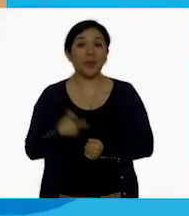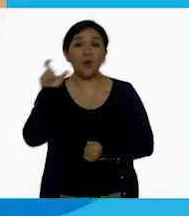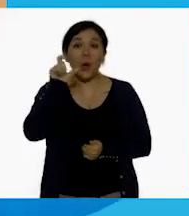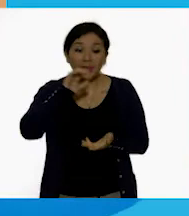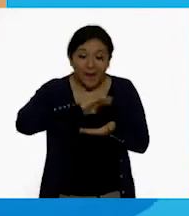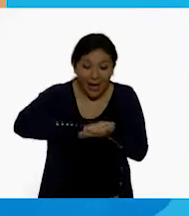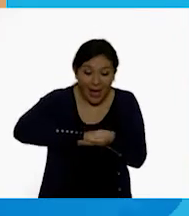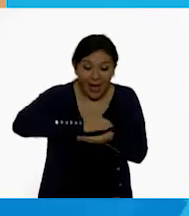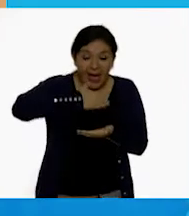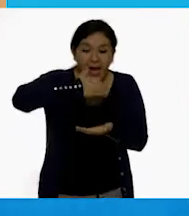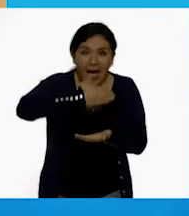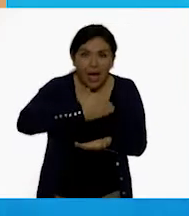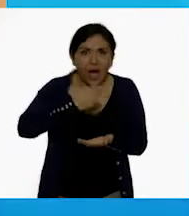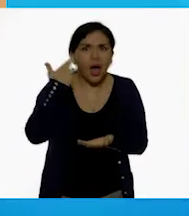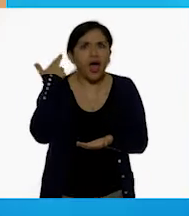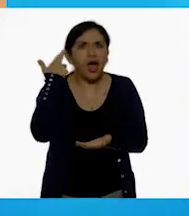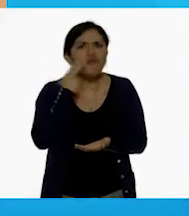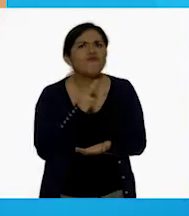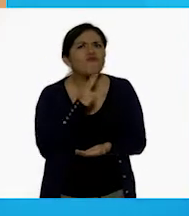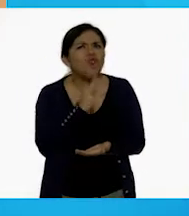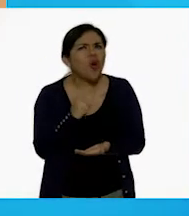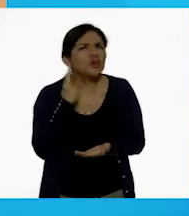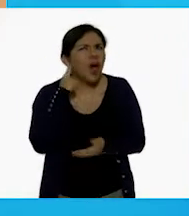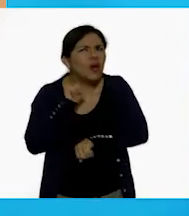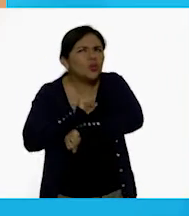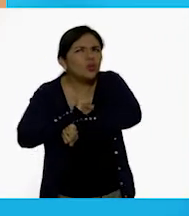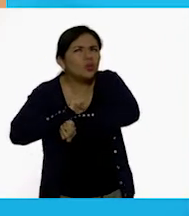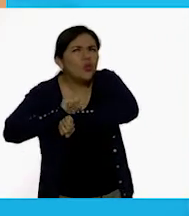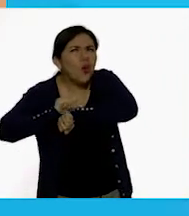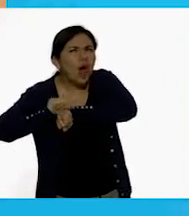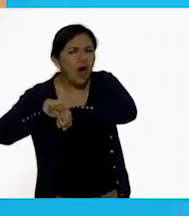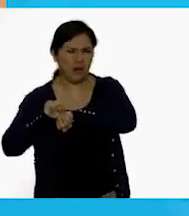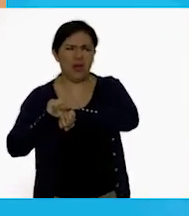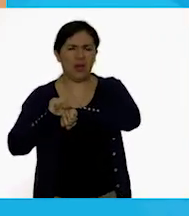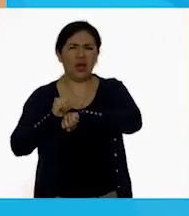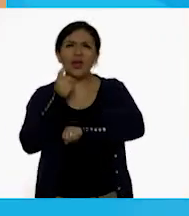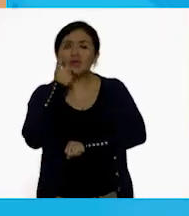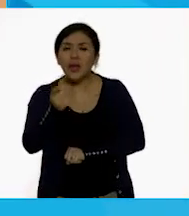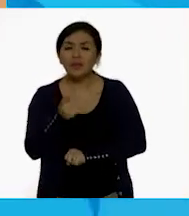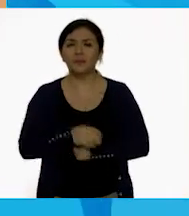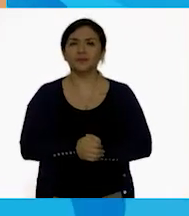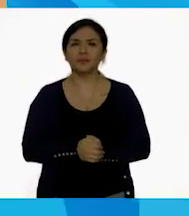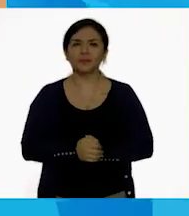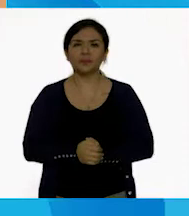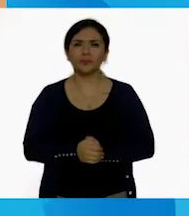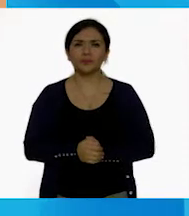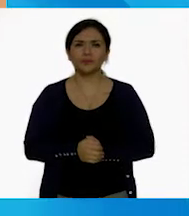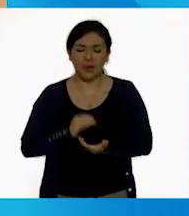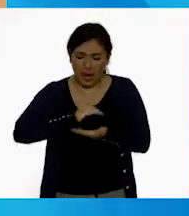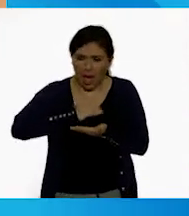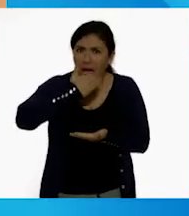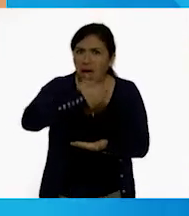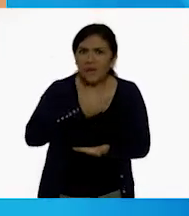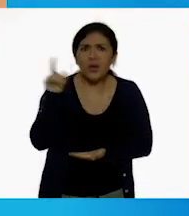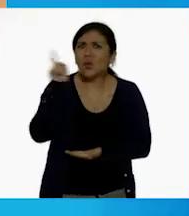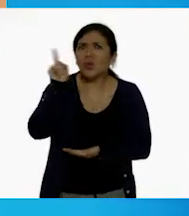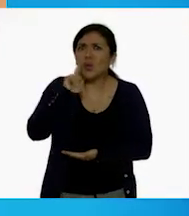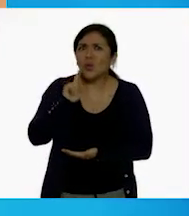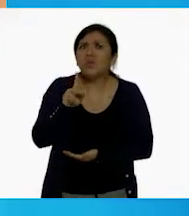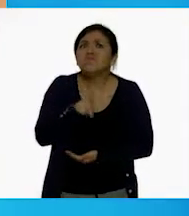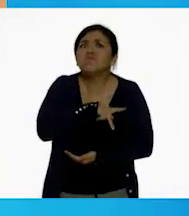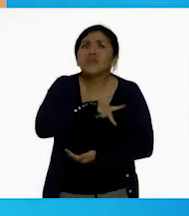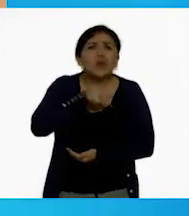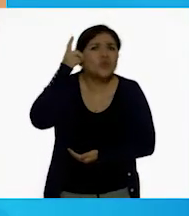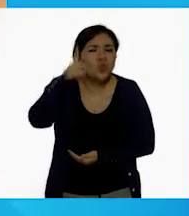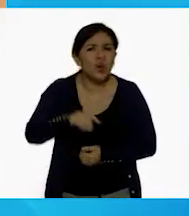abrirla, escucharon una pequeña voz muy tímida que les dijo: No la abran, es mía.